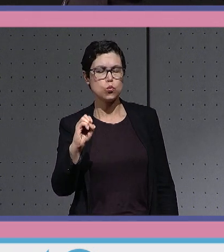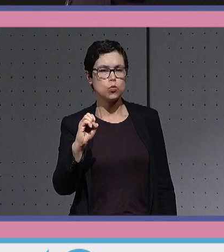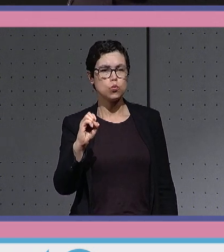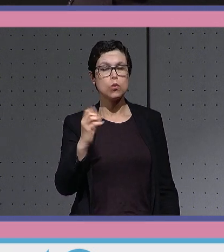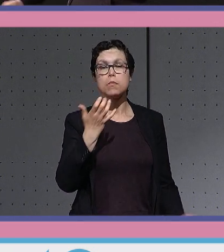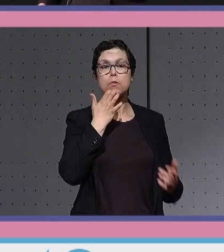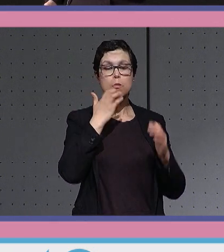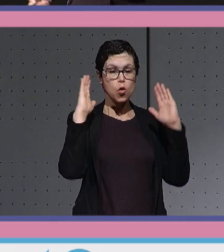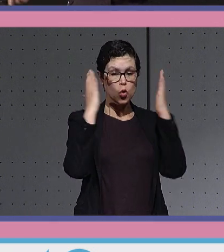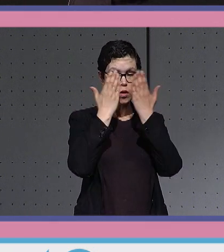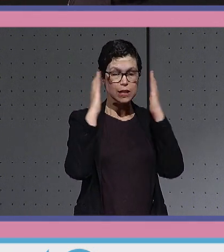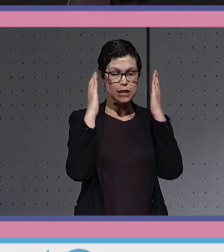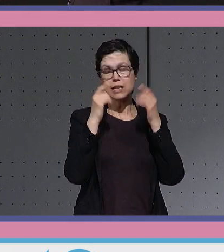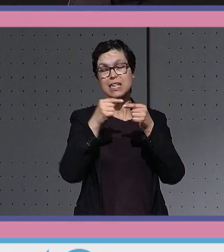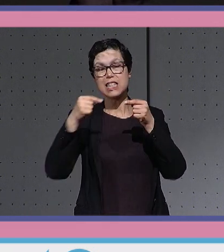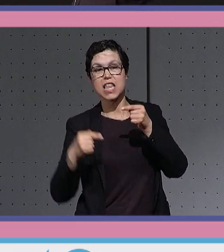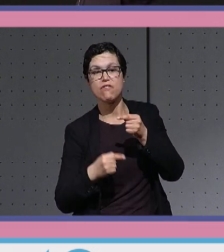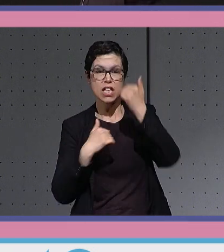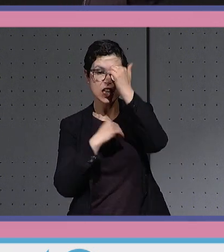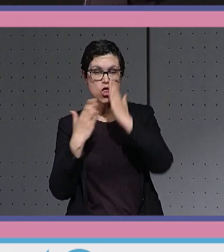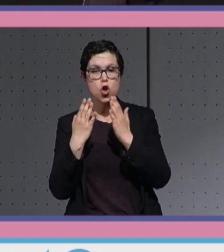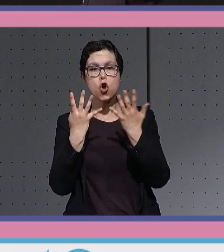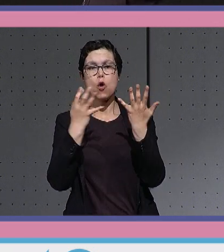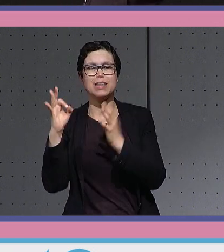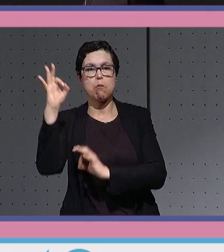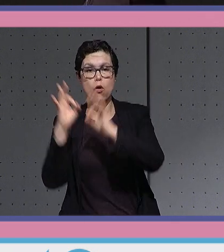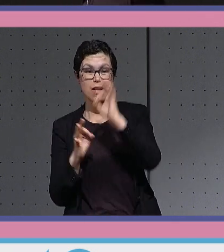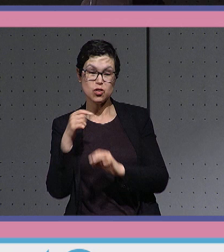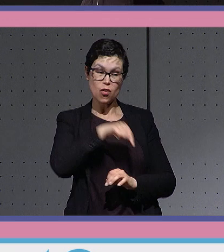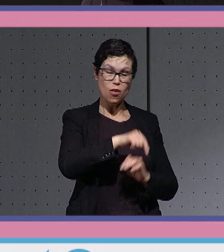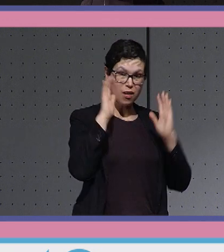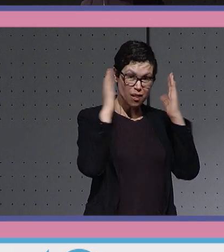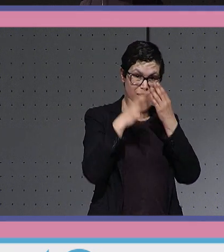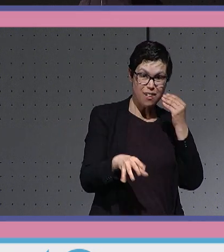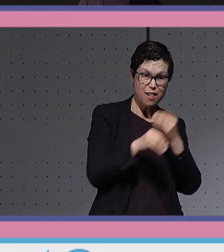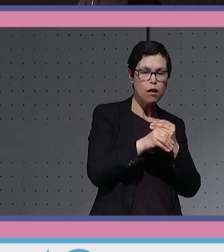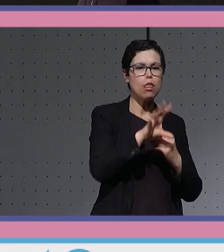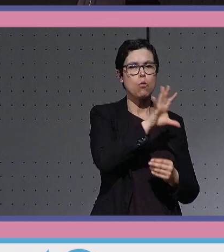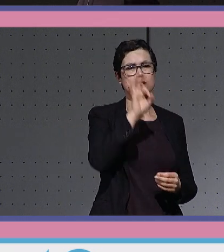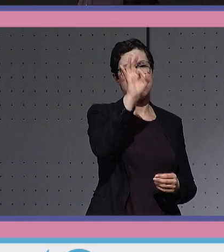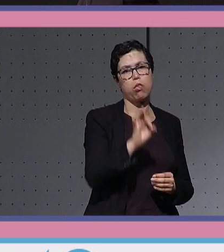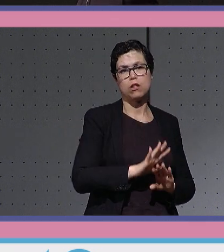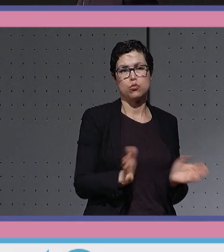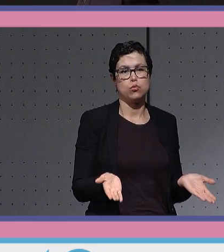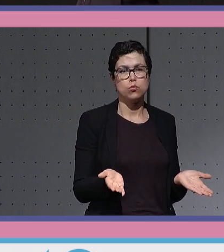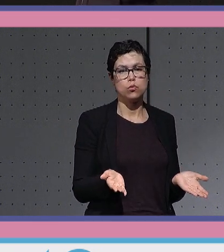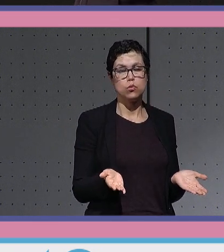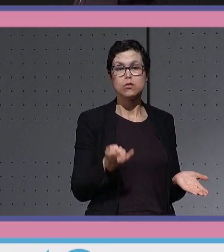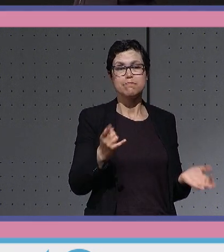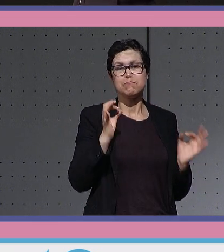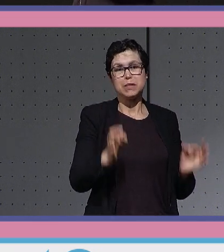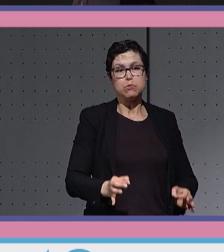funcionan en el 90%, aquí nos encontramos que funciona en menos del 50%. Funciona la tomoxetina, pero le pasa un poco lo mismo, pues